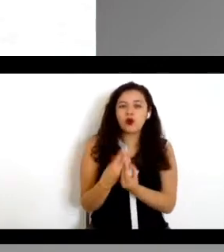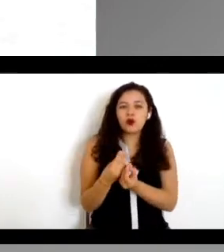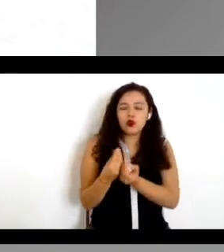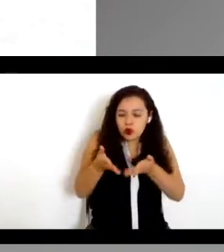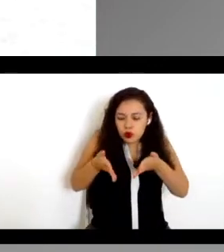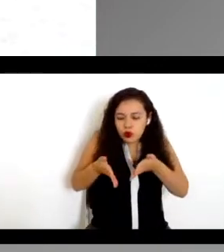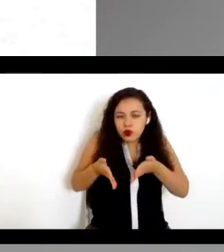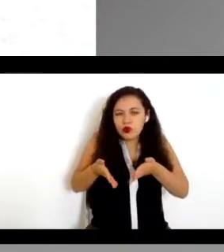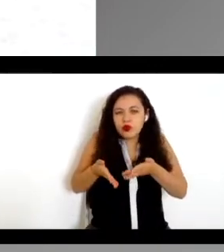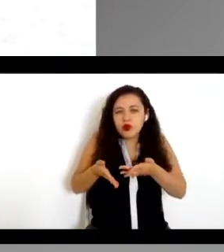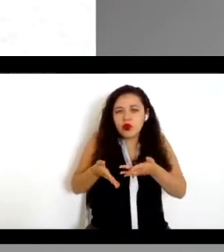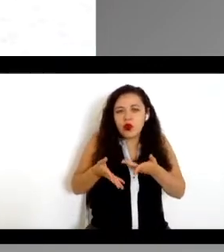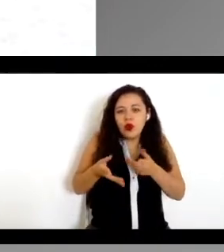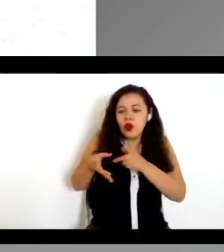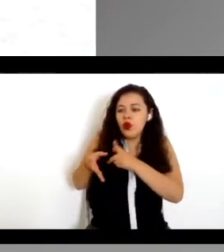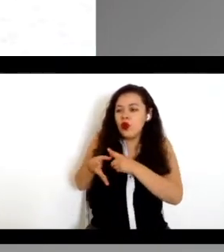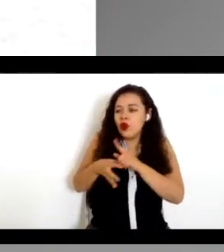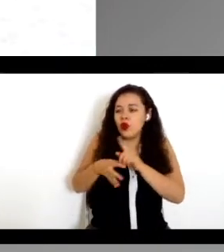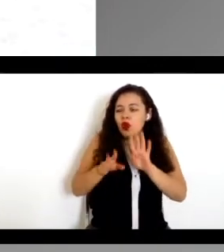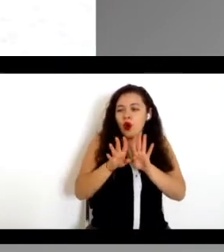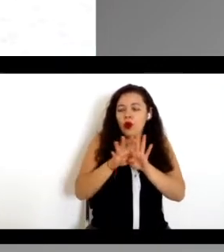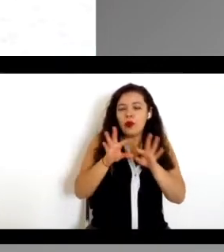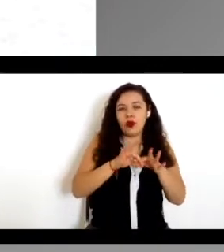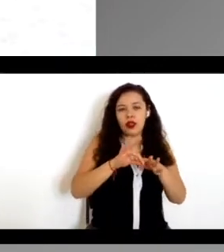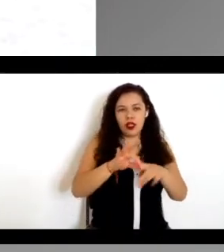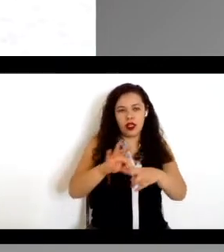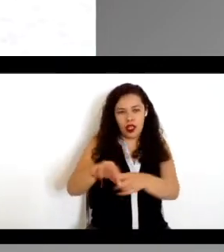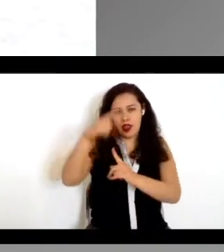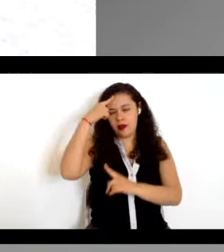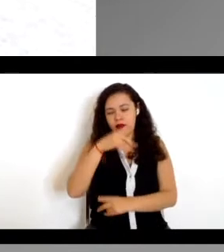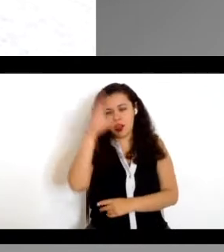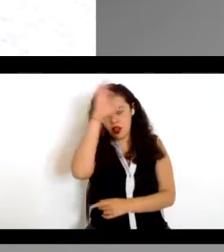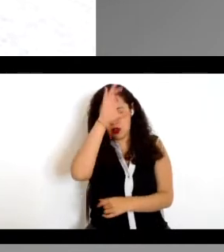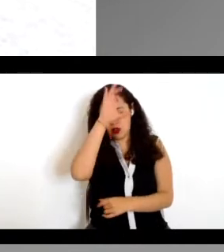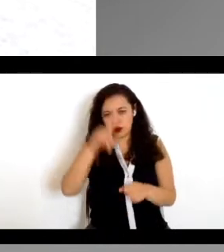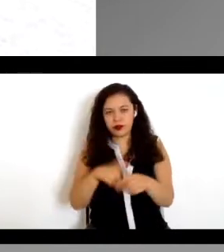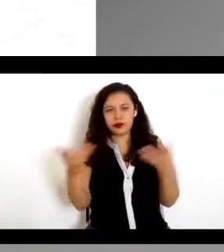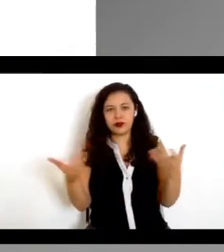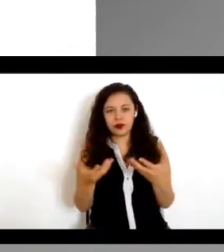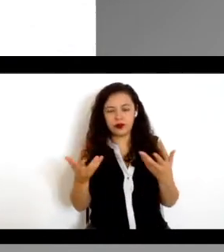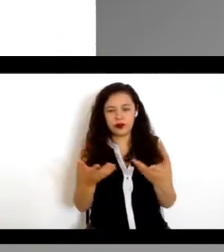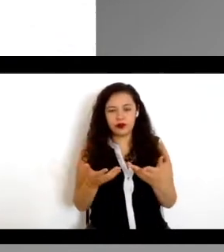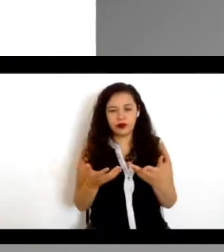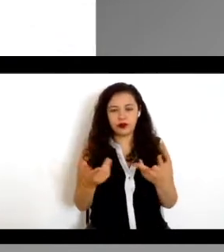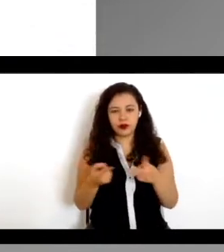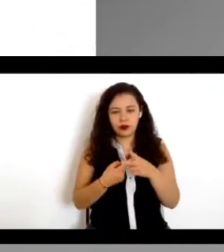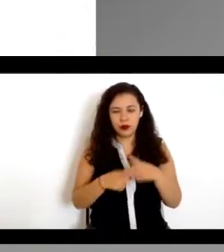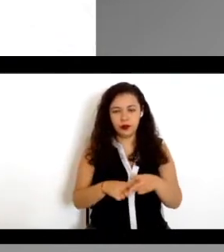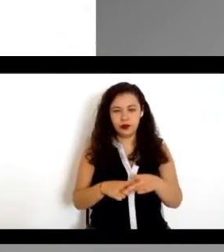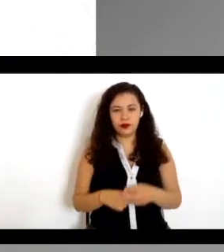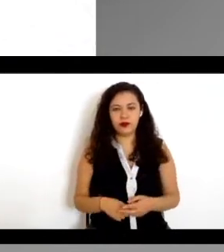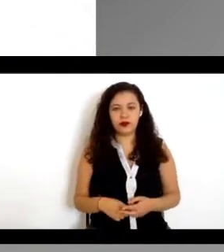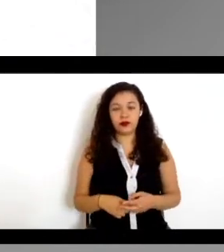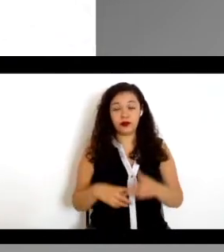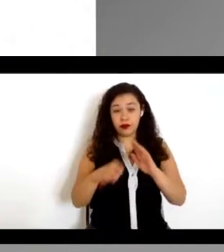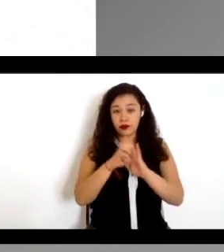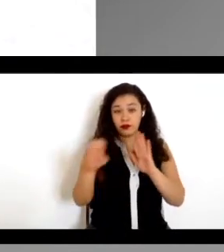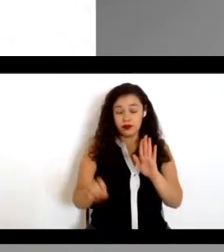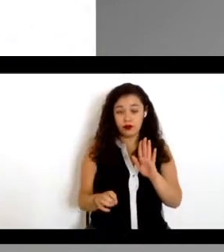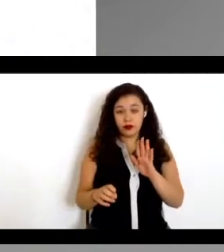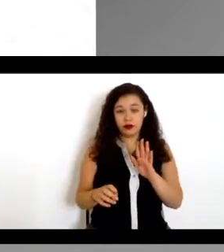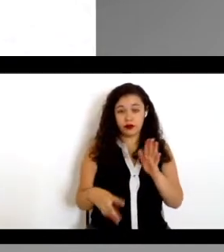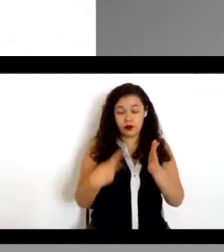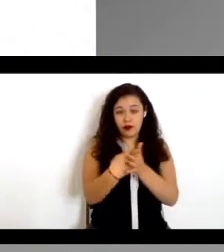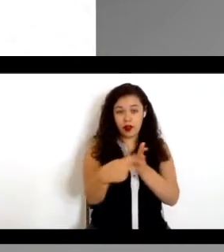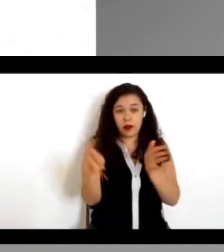cultura. Yo te puedo decir en estos momentos con toda la seguridad, por ejemplo, de que plazas para personas con